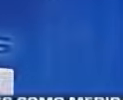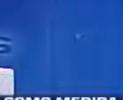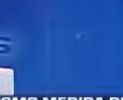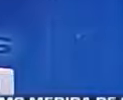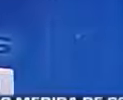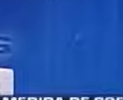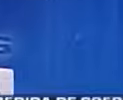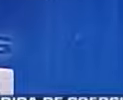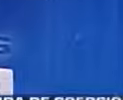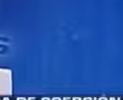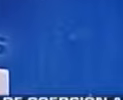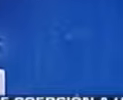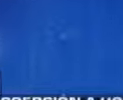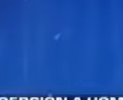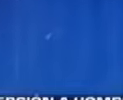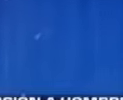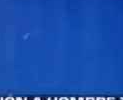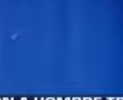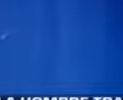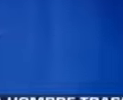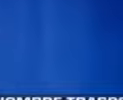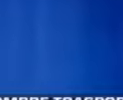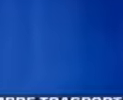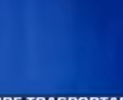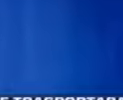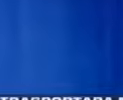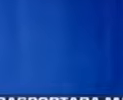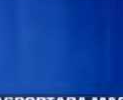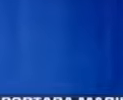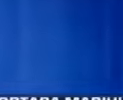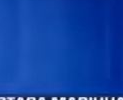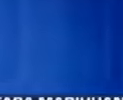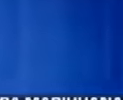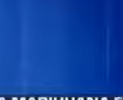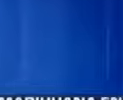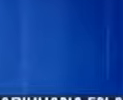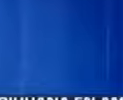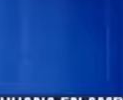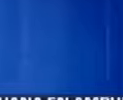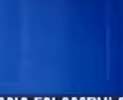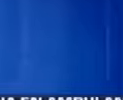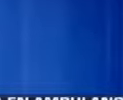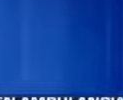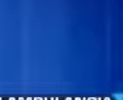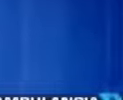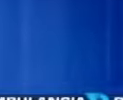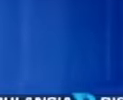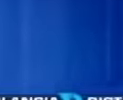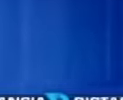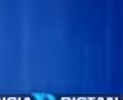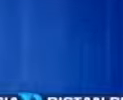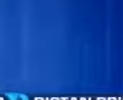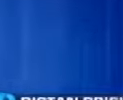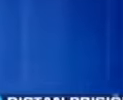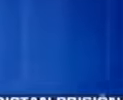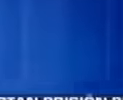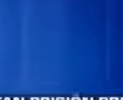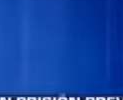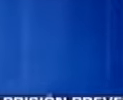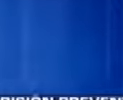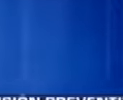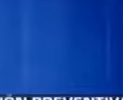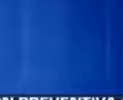Y volvemos a las noticias. La Policía Nacional detuvo a varios haitianos en el mercado fronterizo de Dajabón. Todos